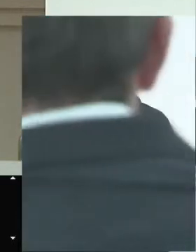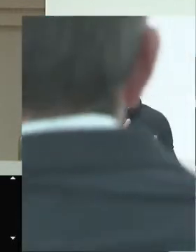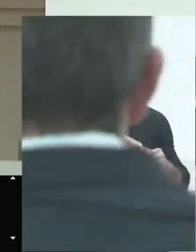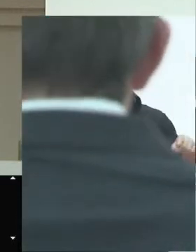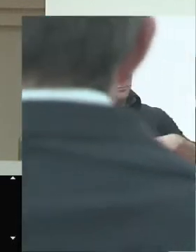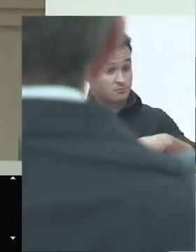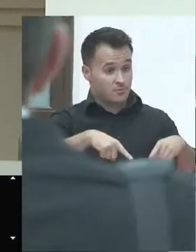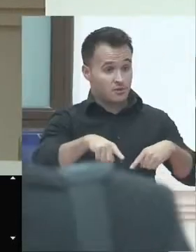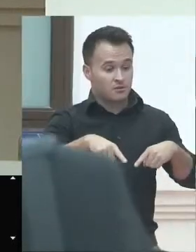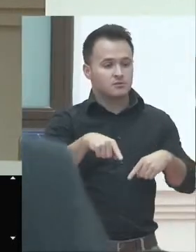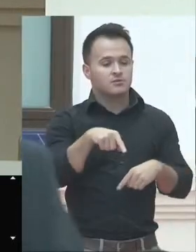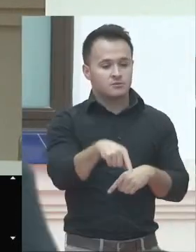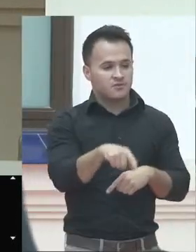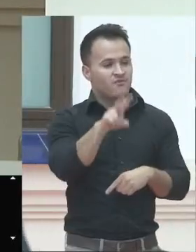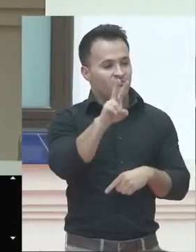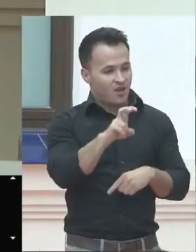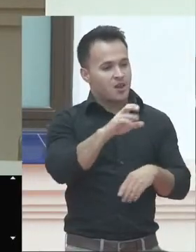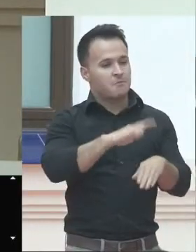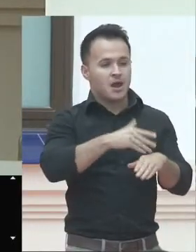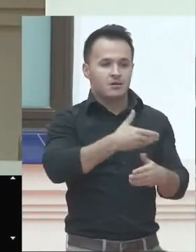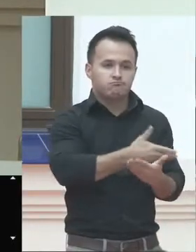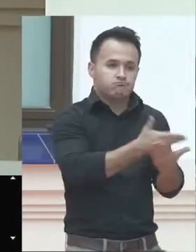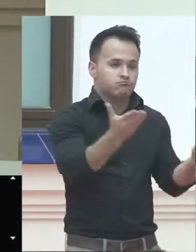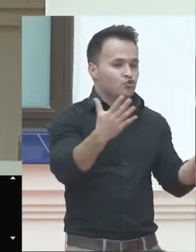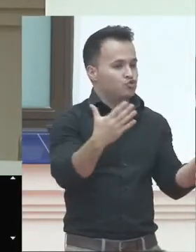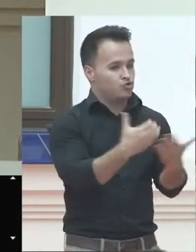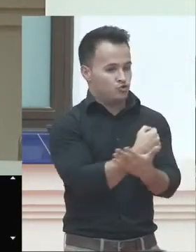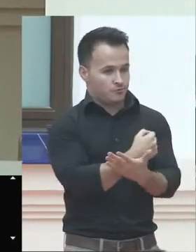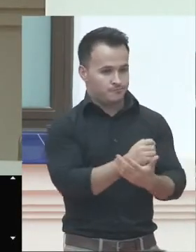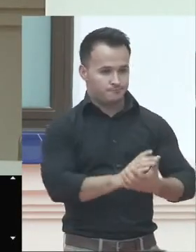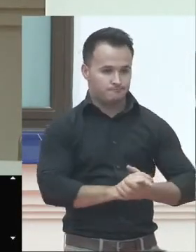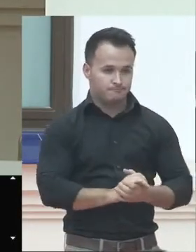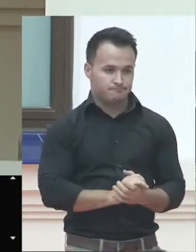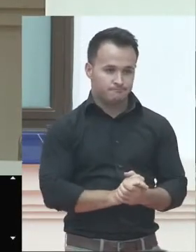sea realmente algo que sirva para todas las personas.